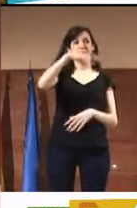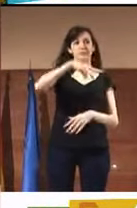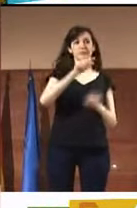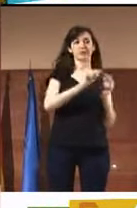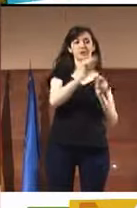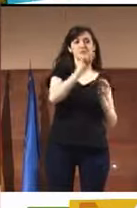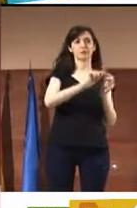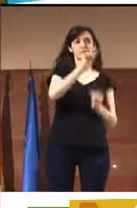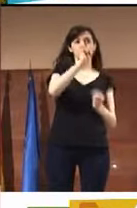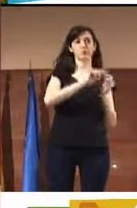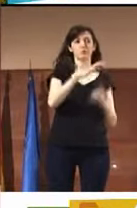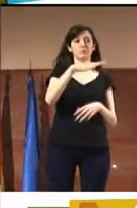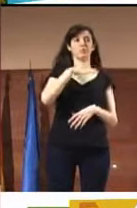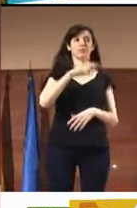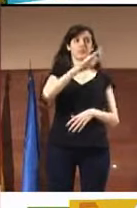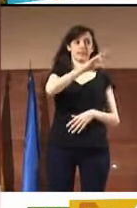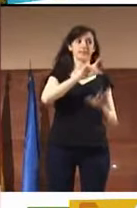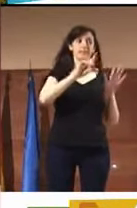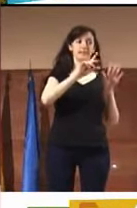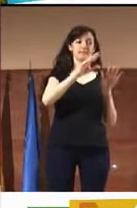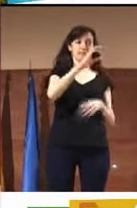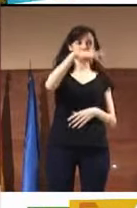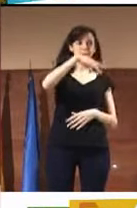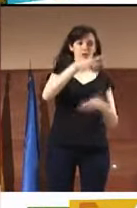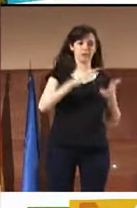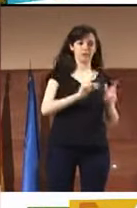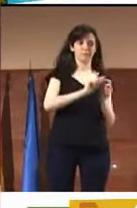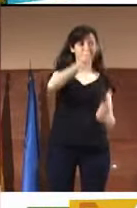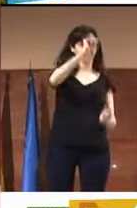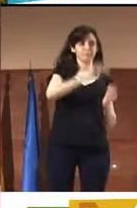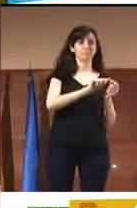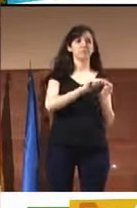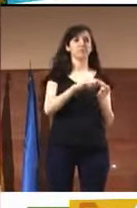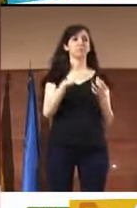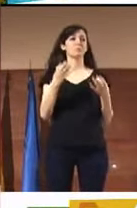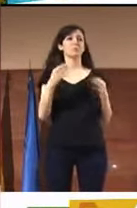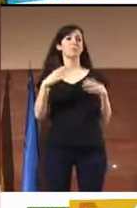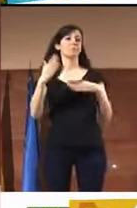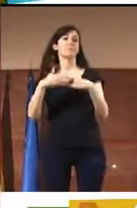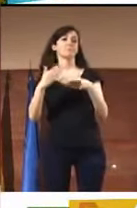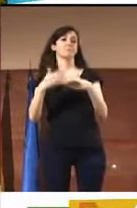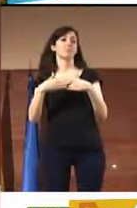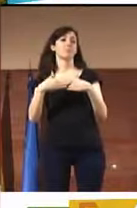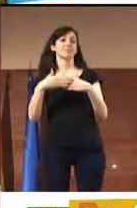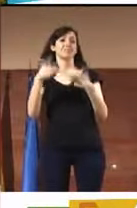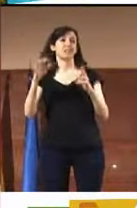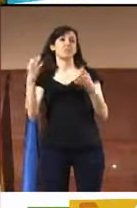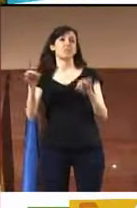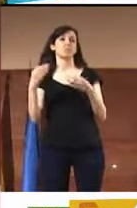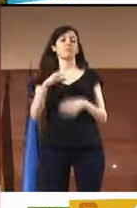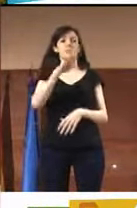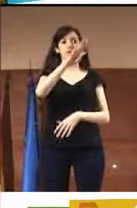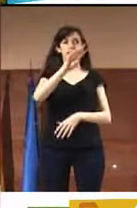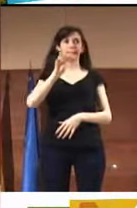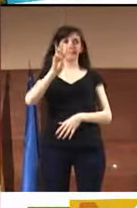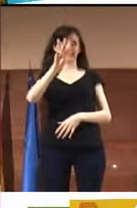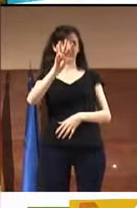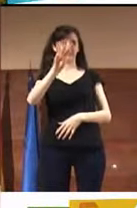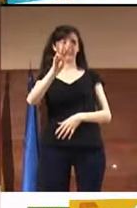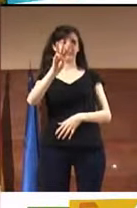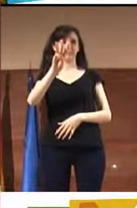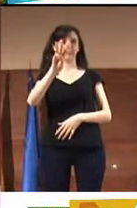podemos tener una altura de silla desde 36 centímetros. Normalmente el mínimo de una silla estándar está en 43. Y ya no es